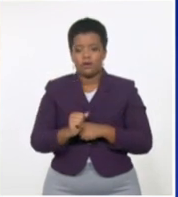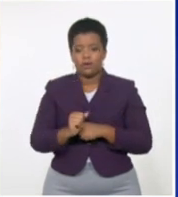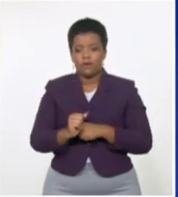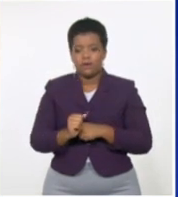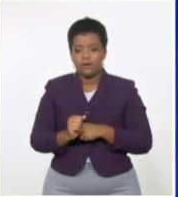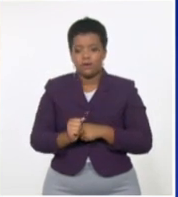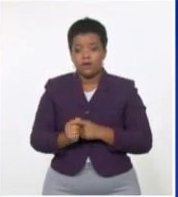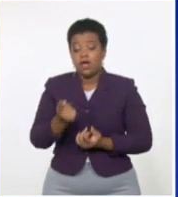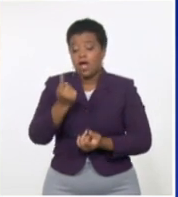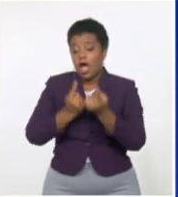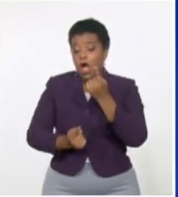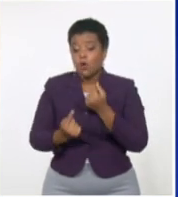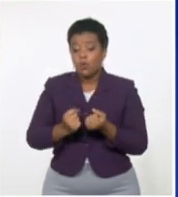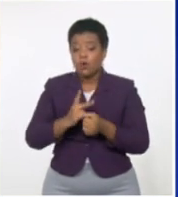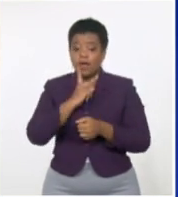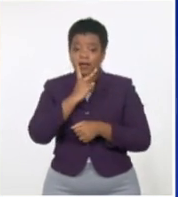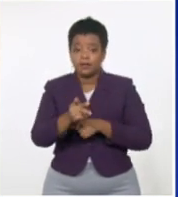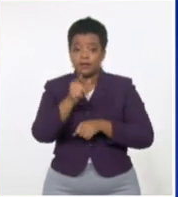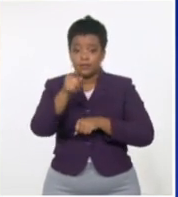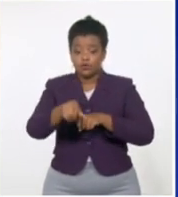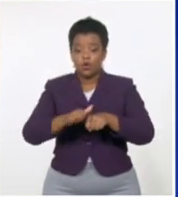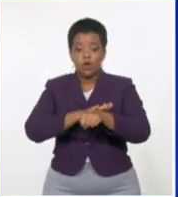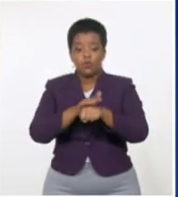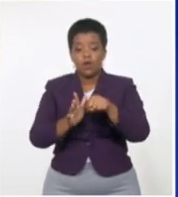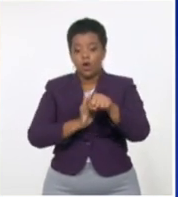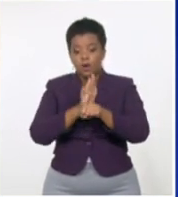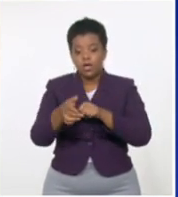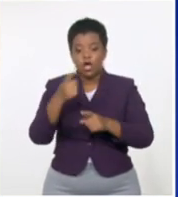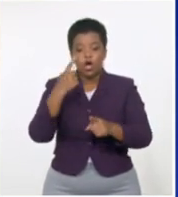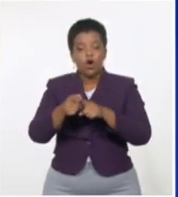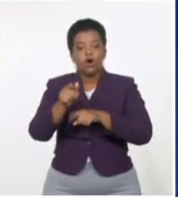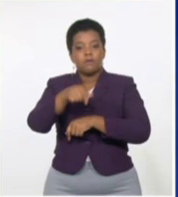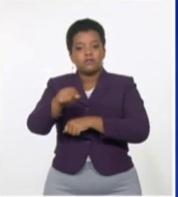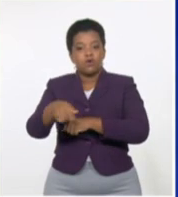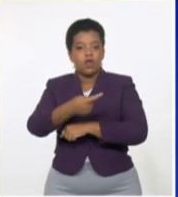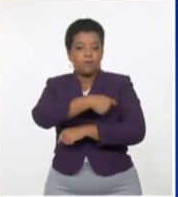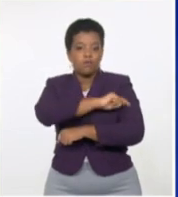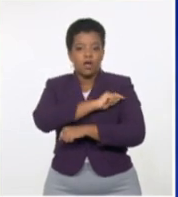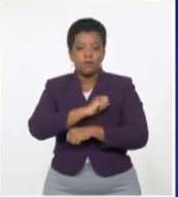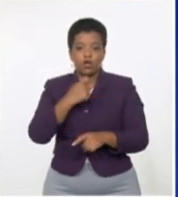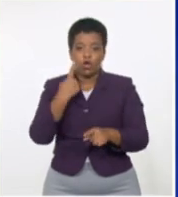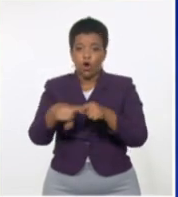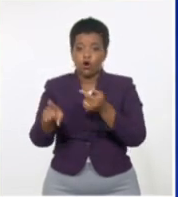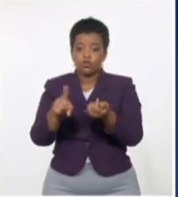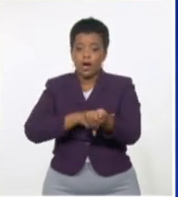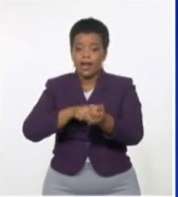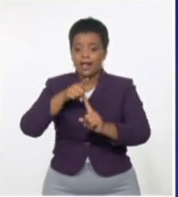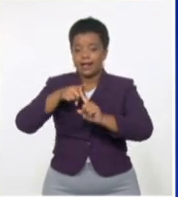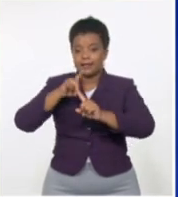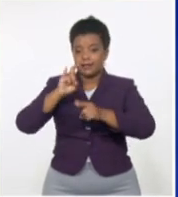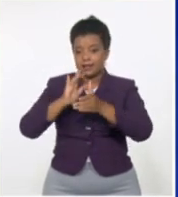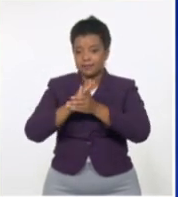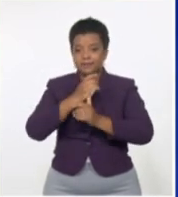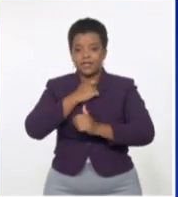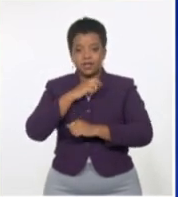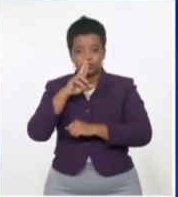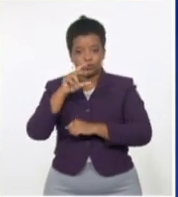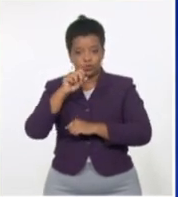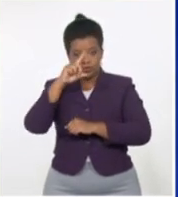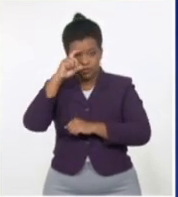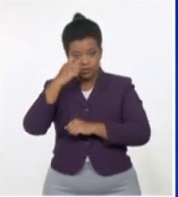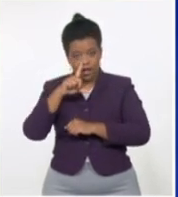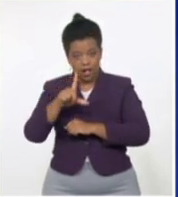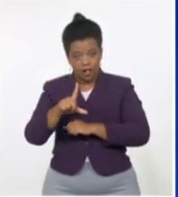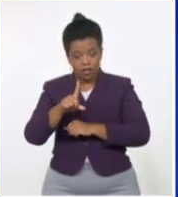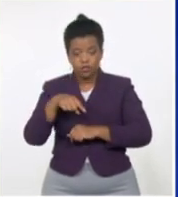vamos a tener vacuna para todo tipo de personas, vamos a tener vacuna para los alérgicos al timerosal, se van a poder vacunar también. Vamos a hacer